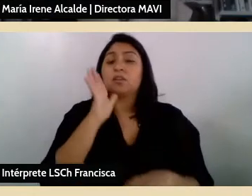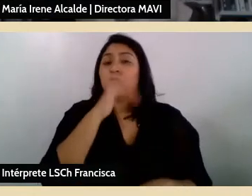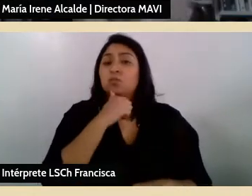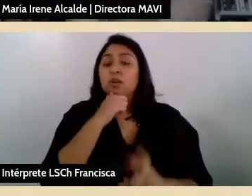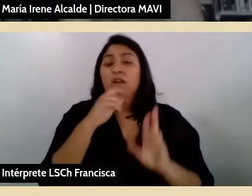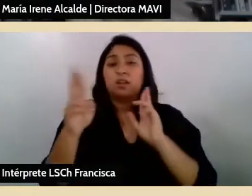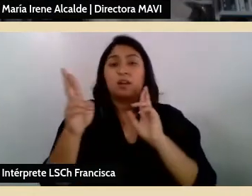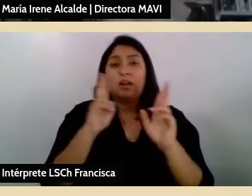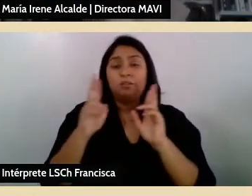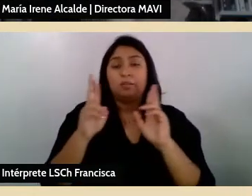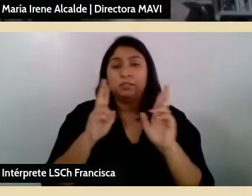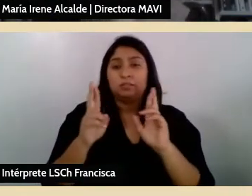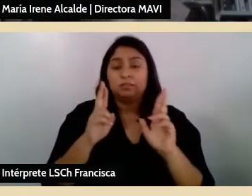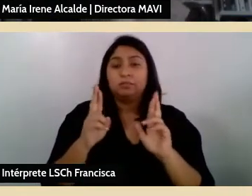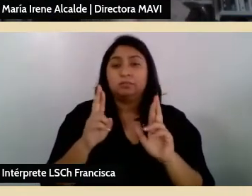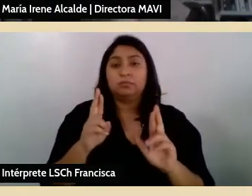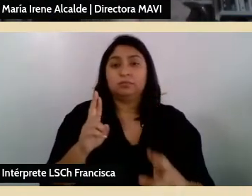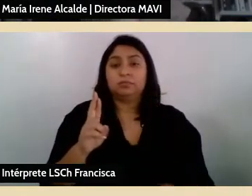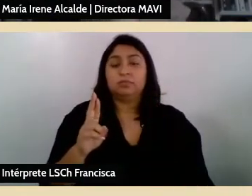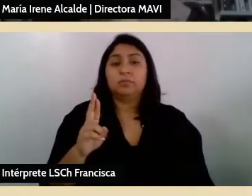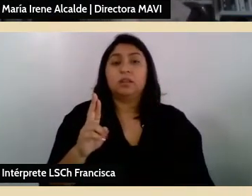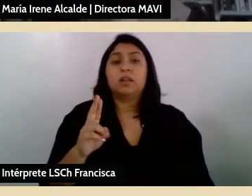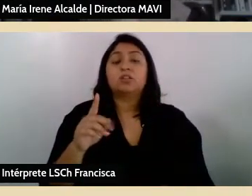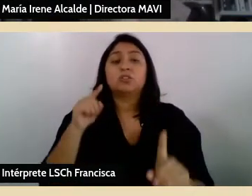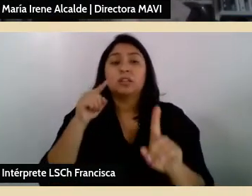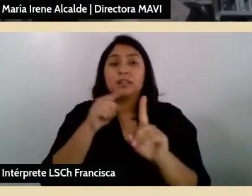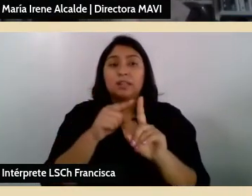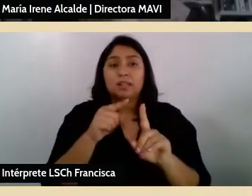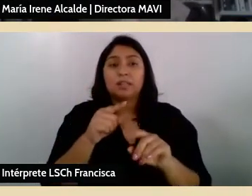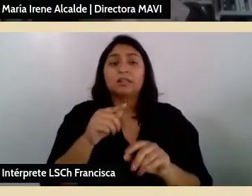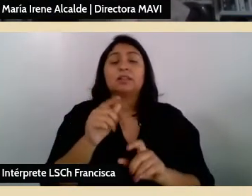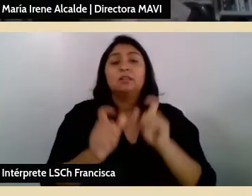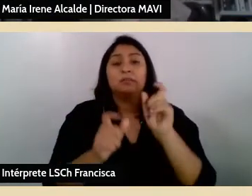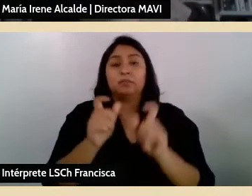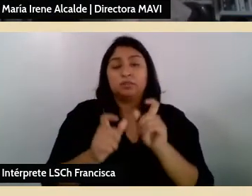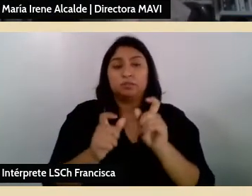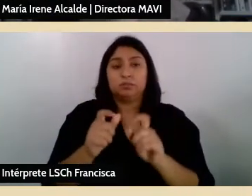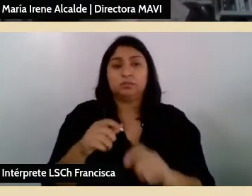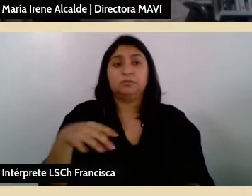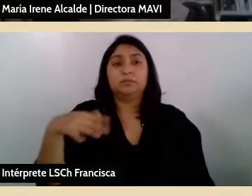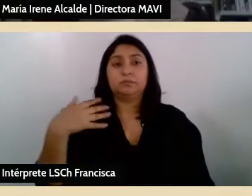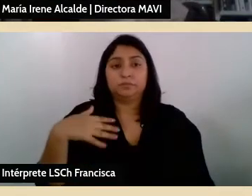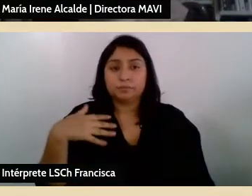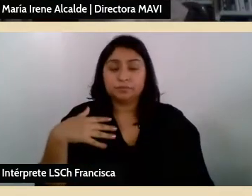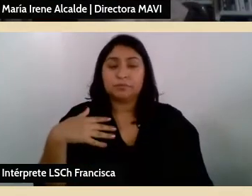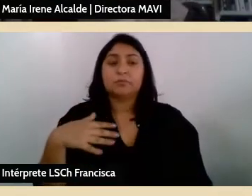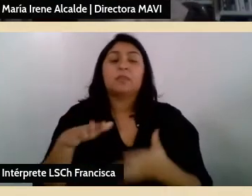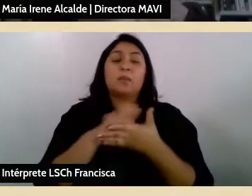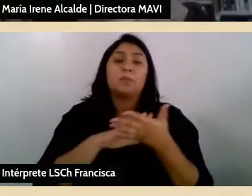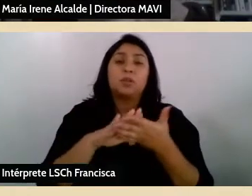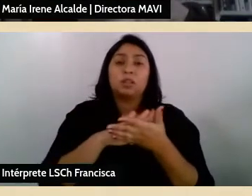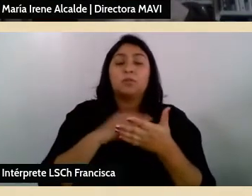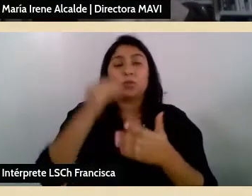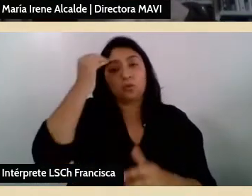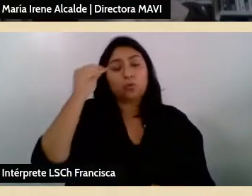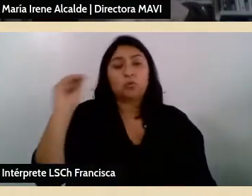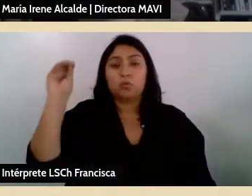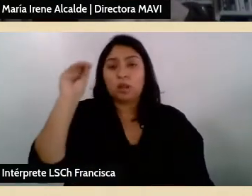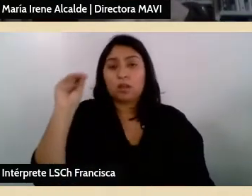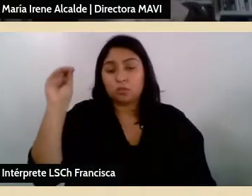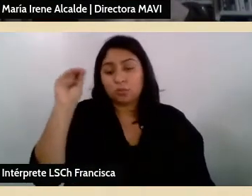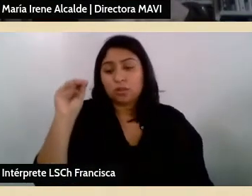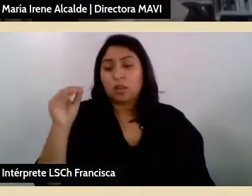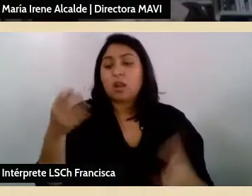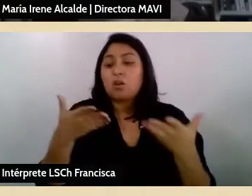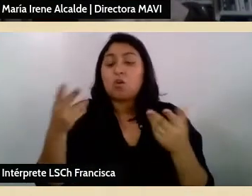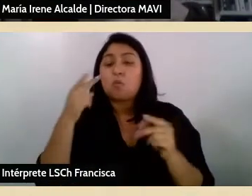muestras. Obviamente participan en procesos importantes del museo, pero no están tan involucrados con una curaduría, por ejemplo. ¿Cómo has visto tú